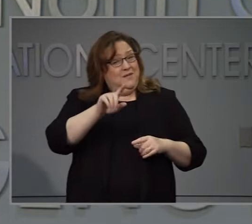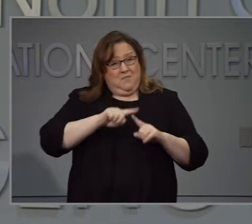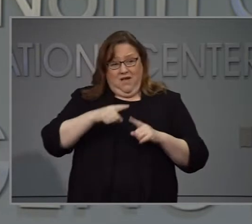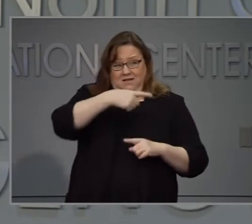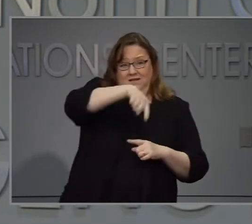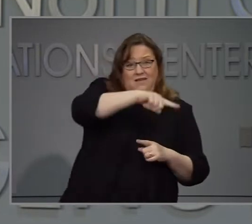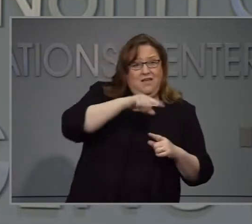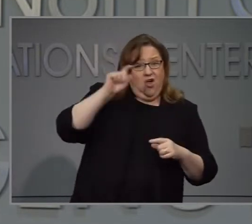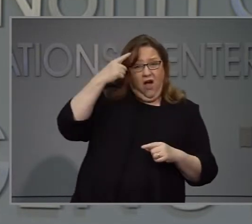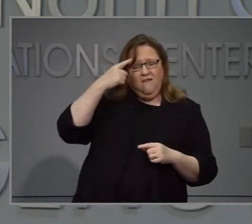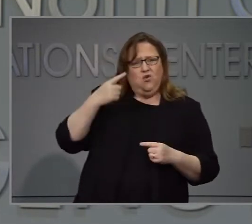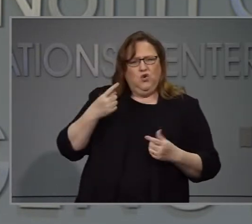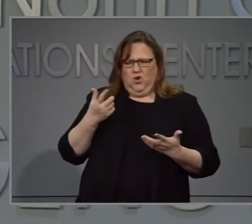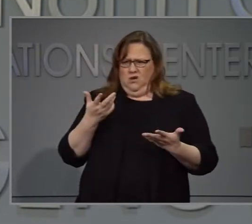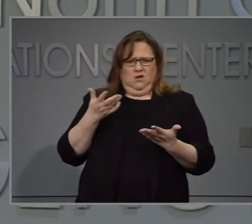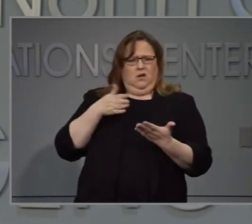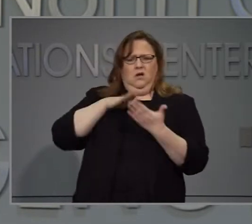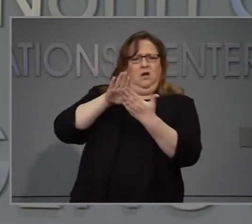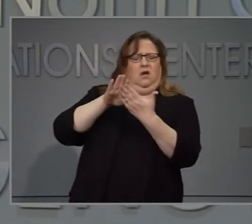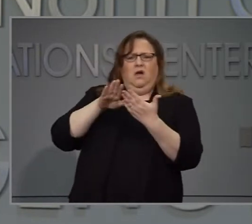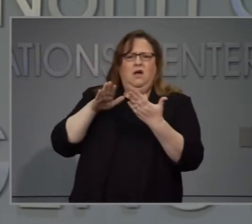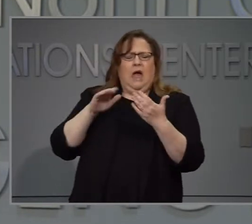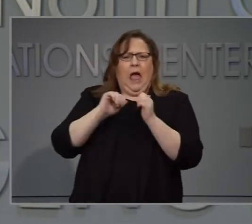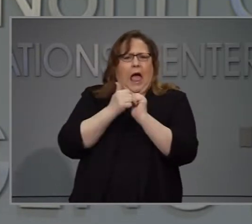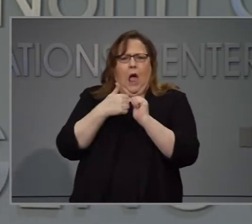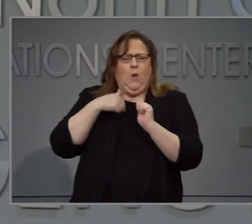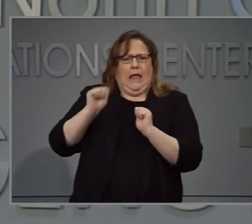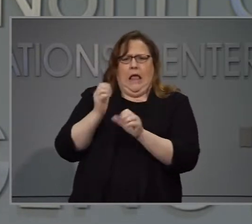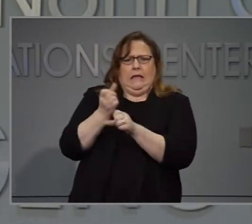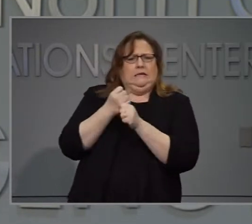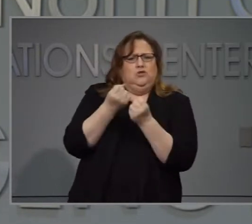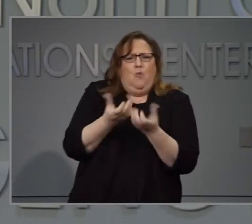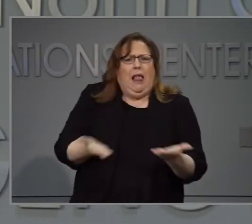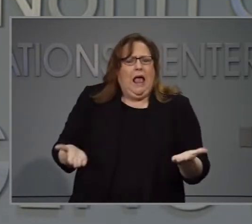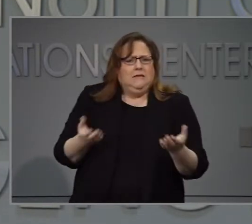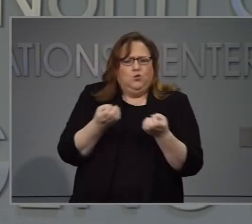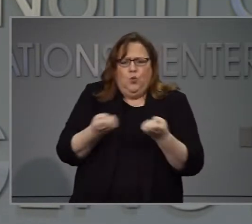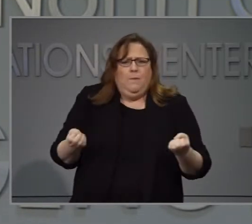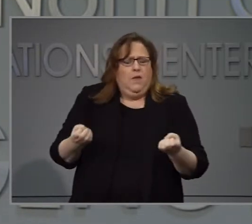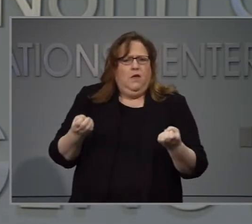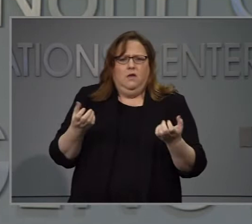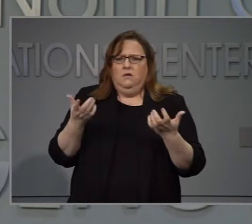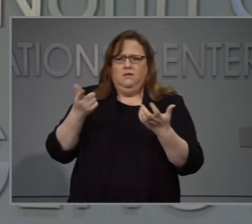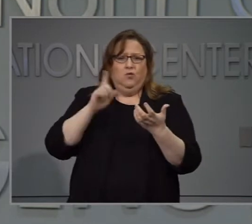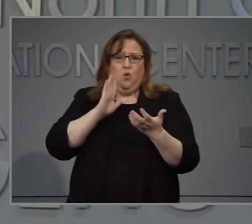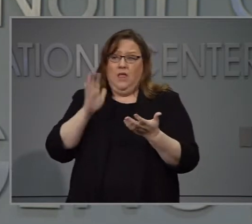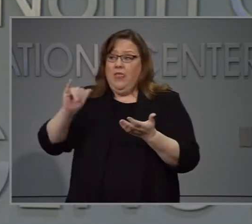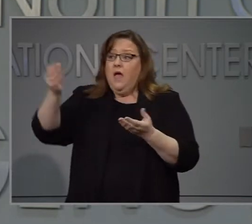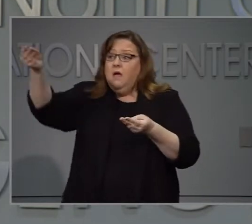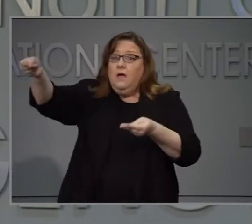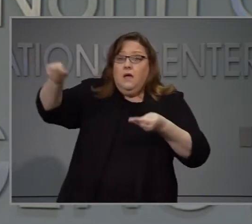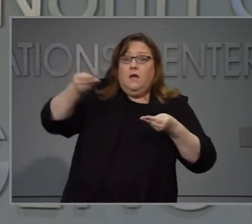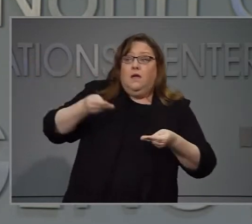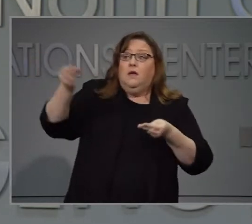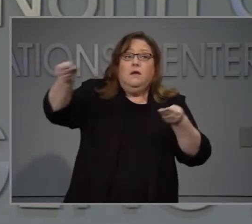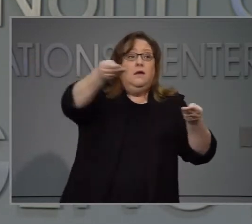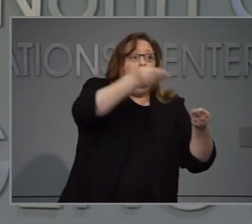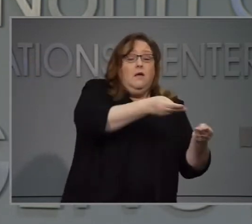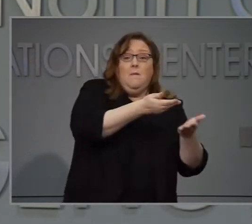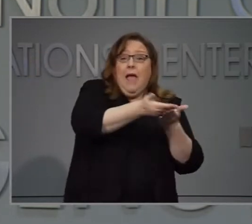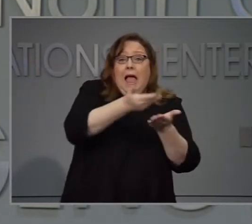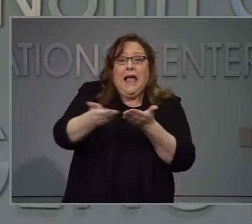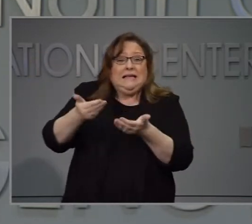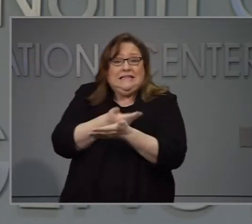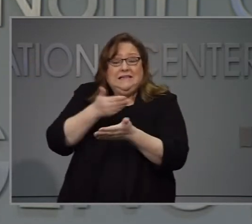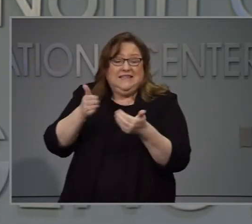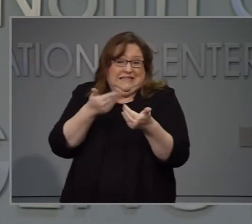enfrentamos a problemas de cadena de suministro mundial mundial de suministros y equipos el gobierno federal debe ayudar